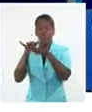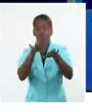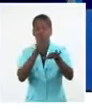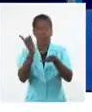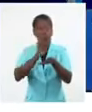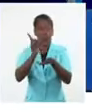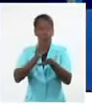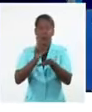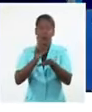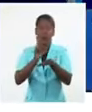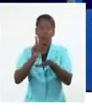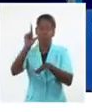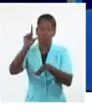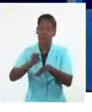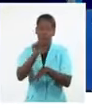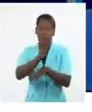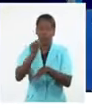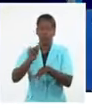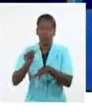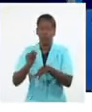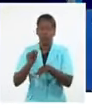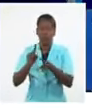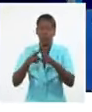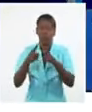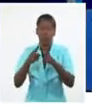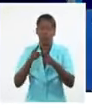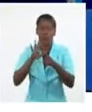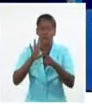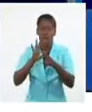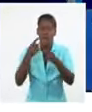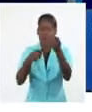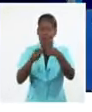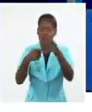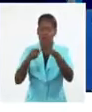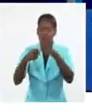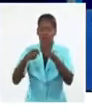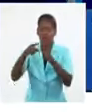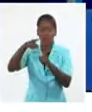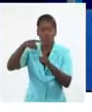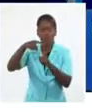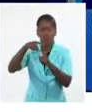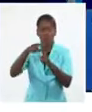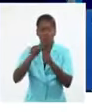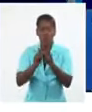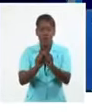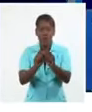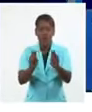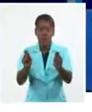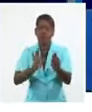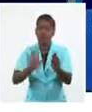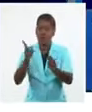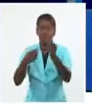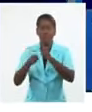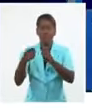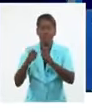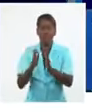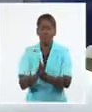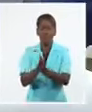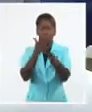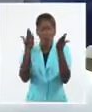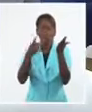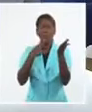están a la venta, ya se están comprando bastantes entradas, así que recomiendo que los interesados. Ya el periódico, el